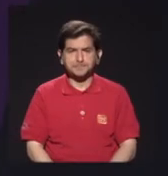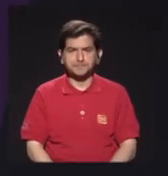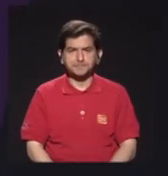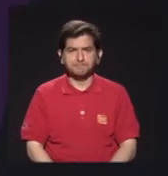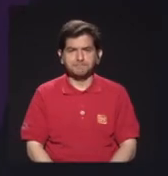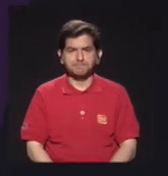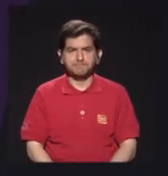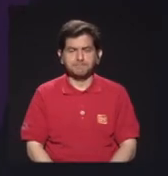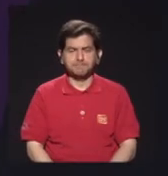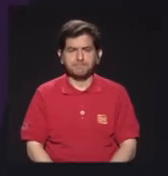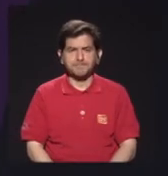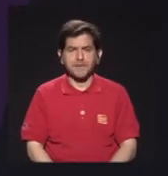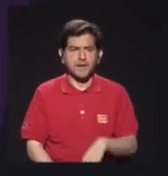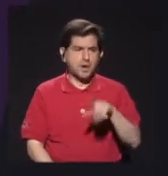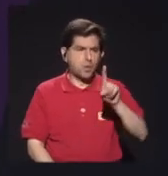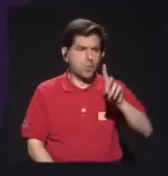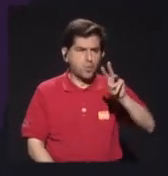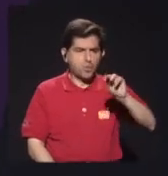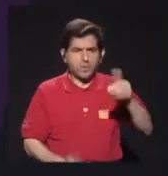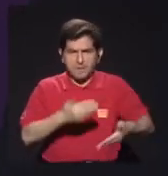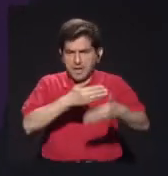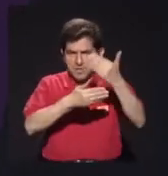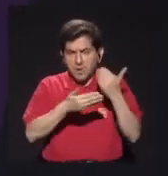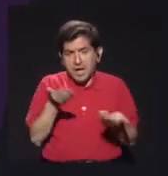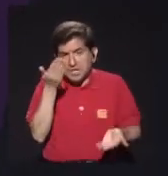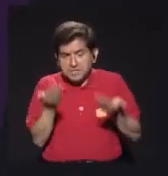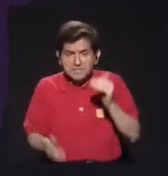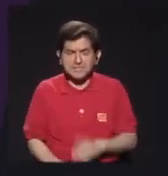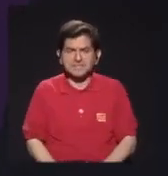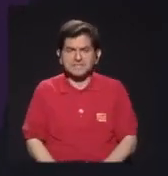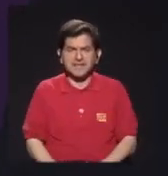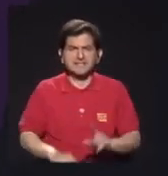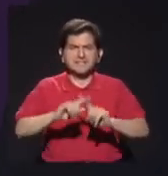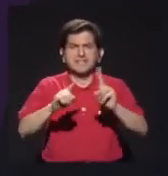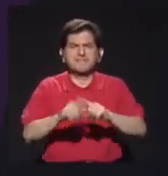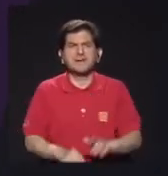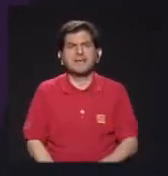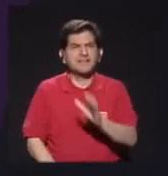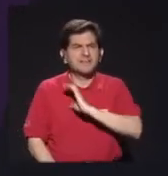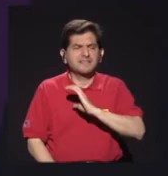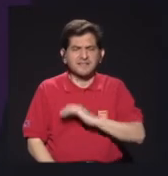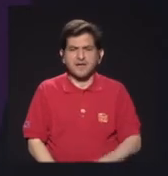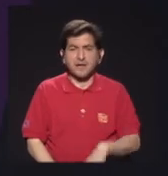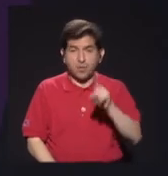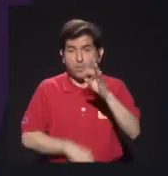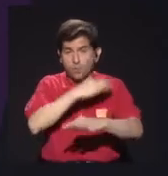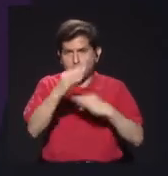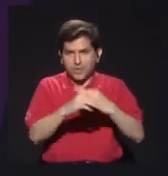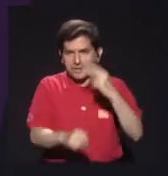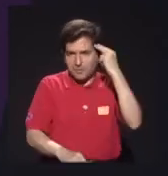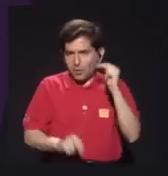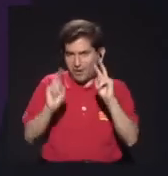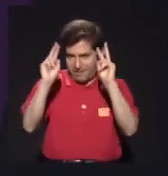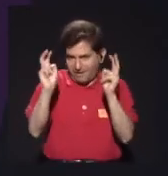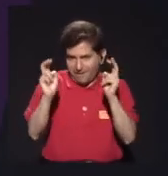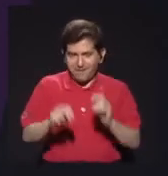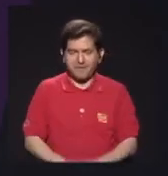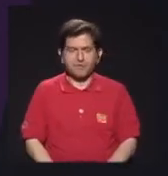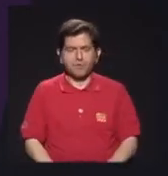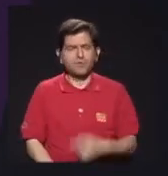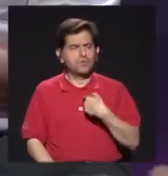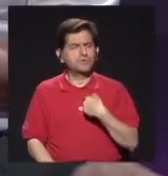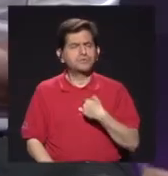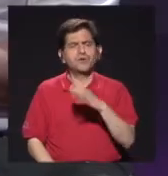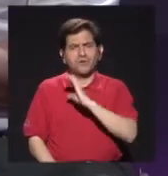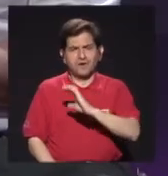habido primeros de mayo siempre pone como algún adjetivo un mayor negro hace muchos años pues yo le he puesto en un